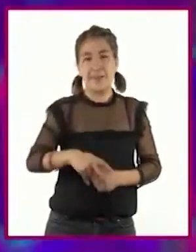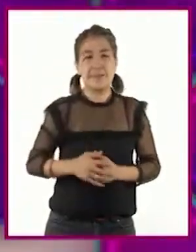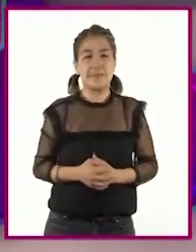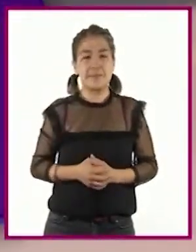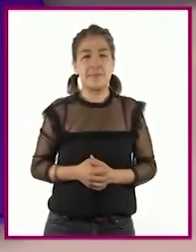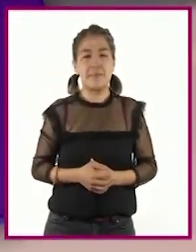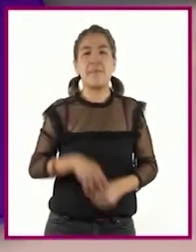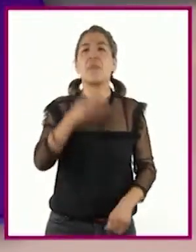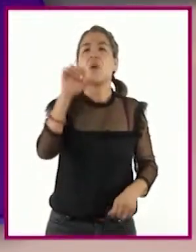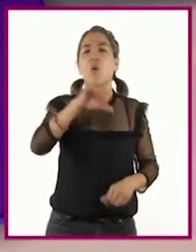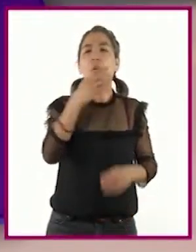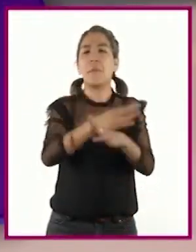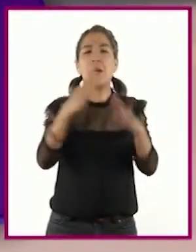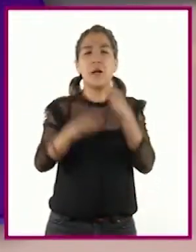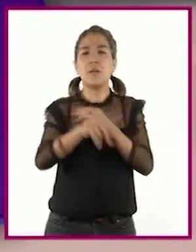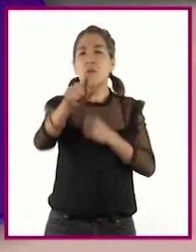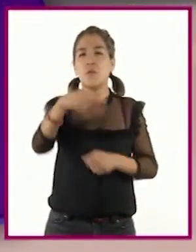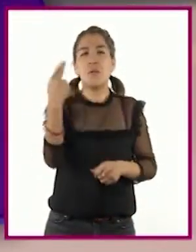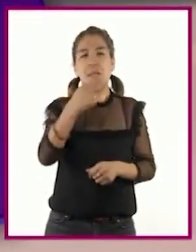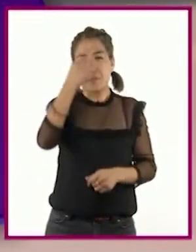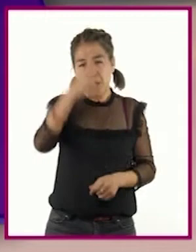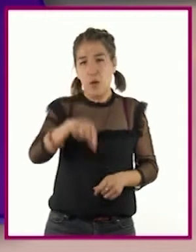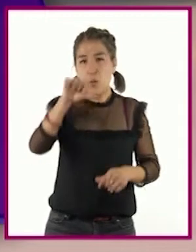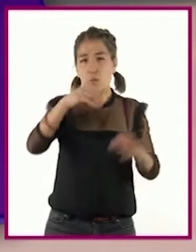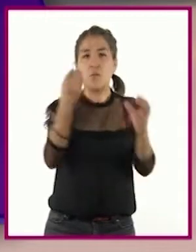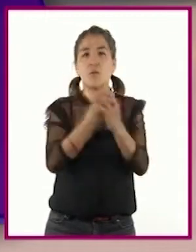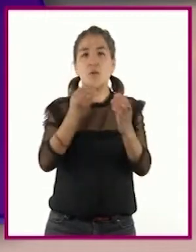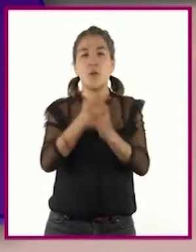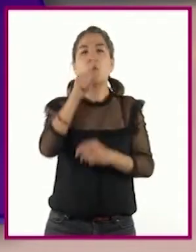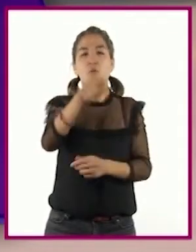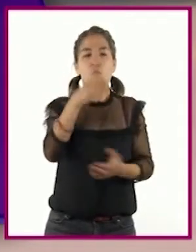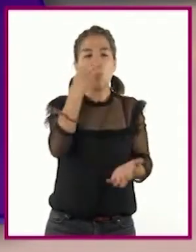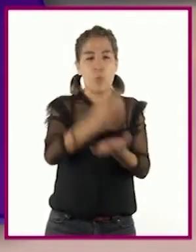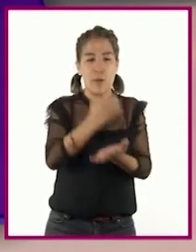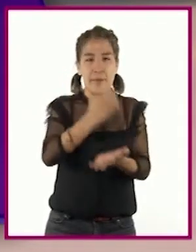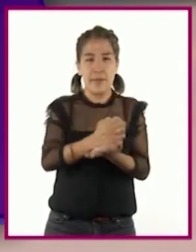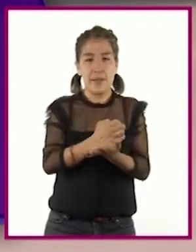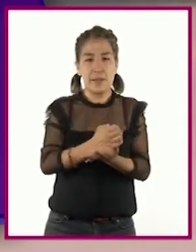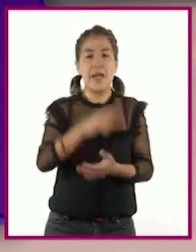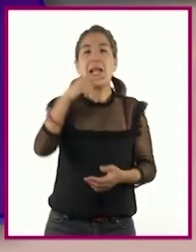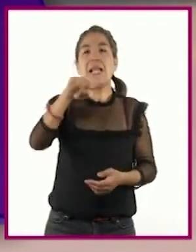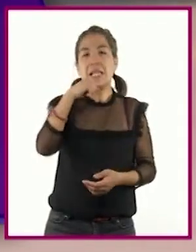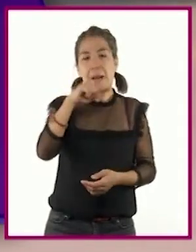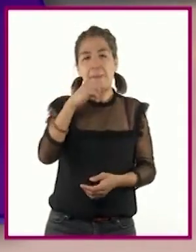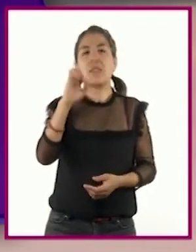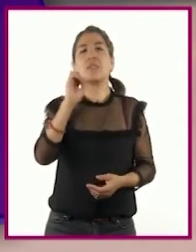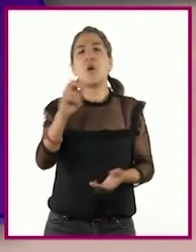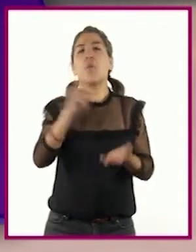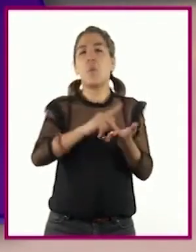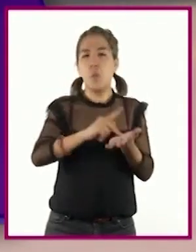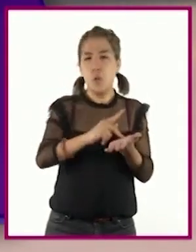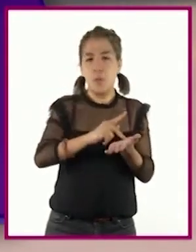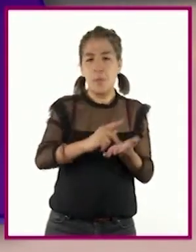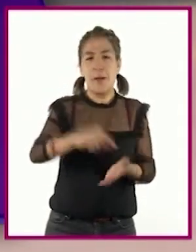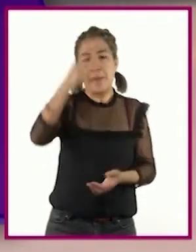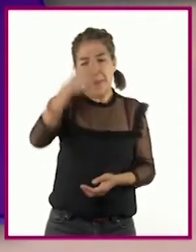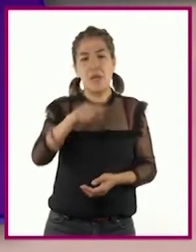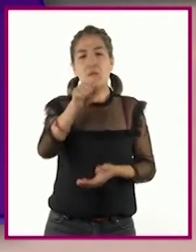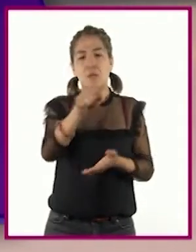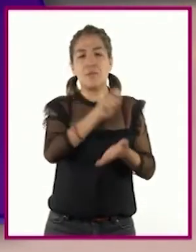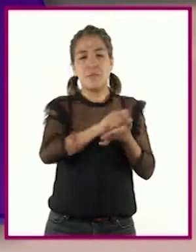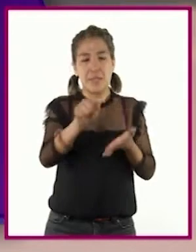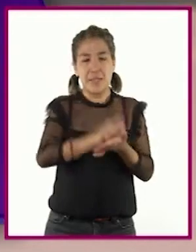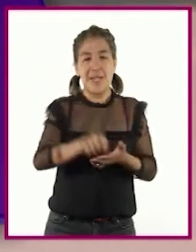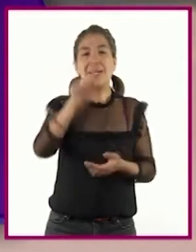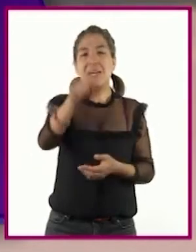Los materiales que van a necesitar para esta sesión son su siempre confiable cuaderno, lápiz o pluma para que puedan tomar notas.